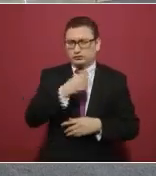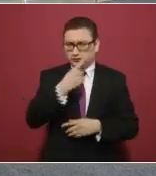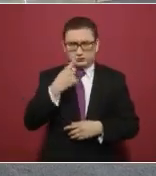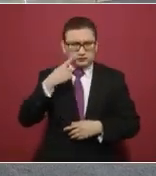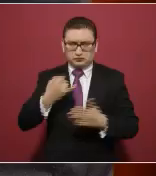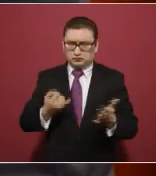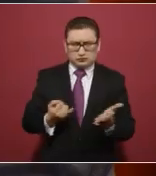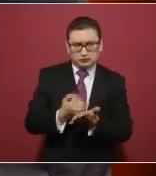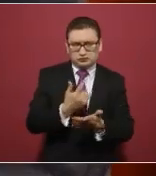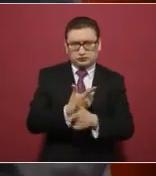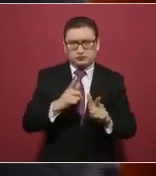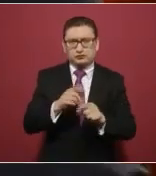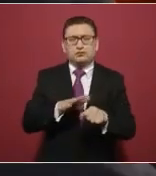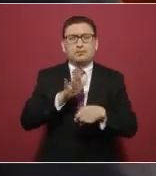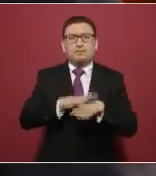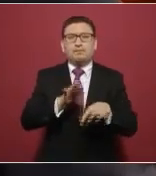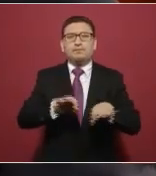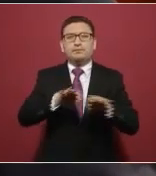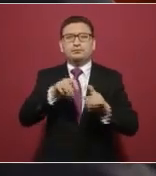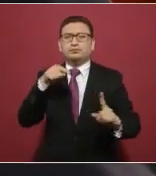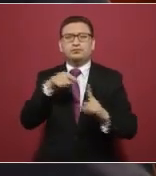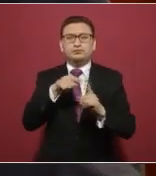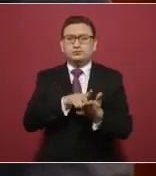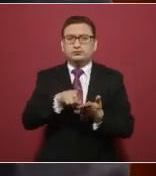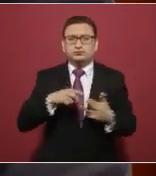respeto sistémico a los derechos humanos.